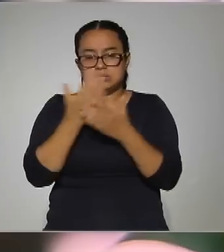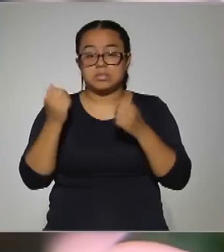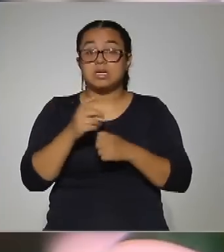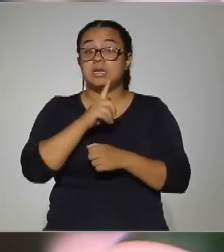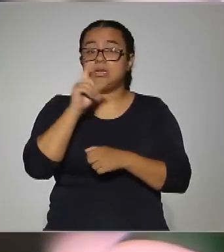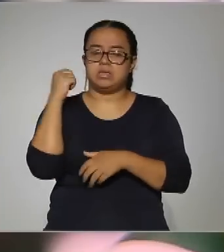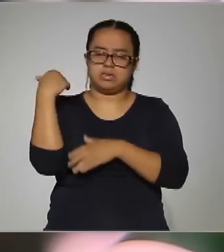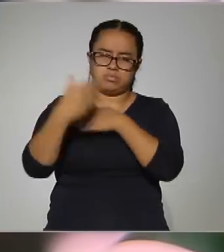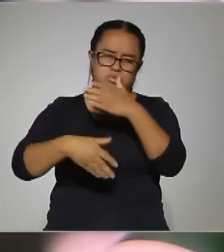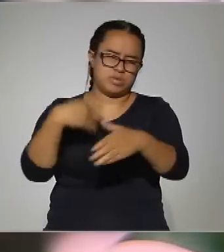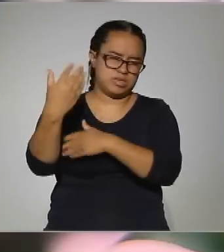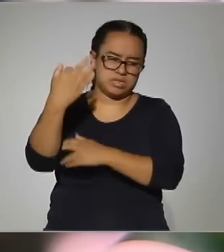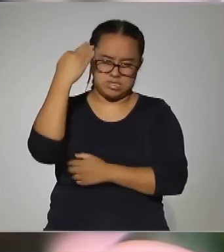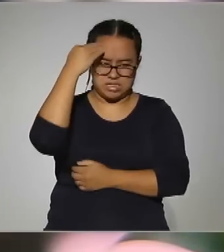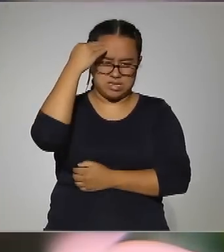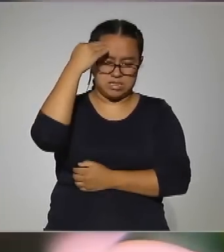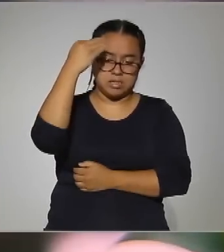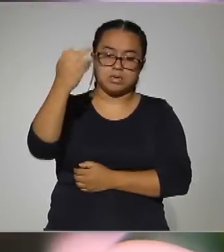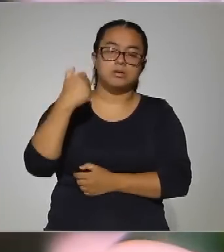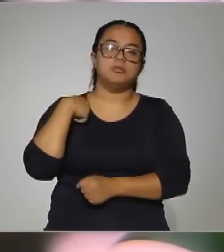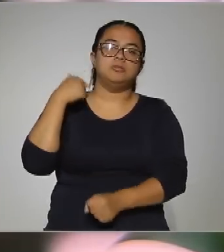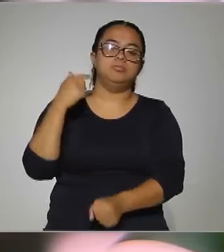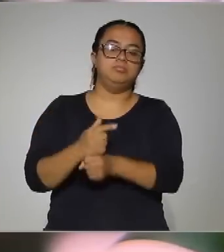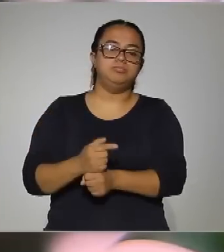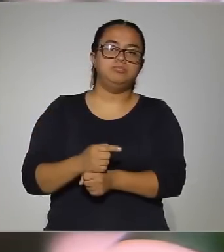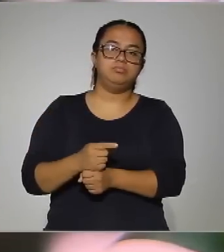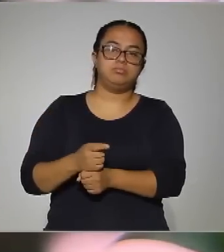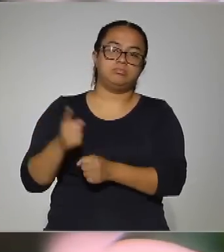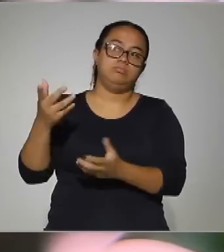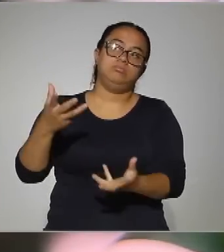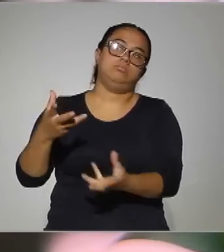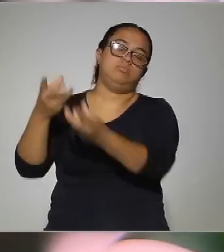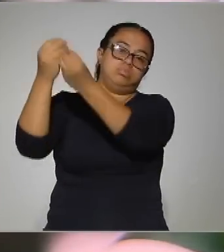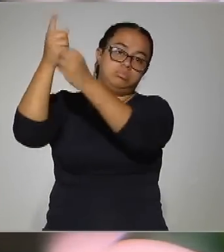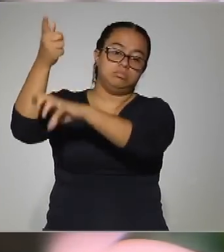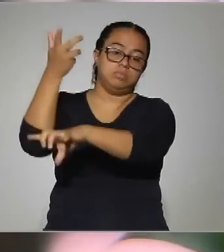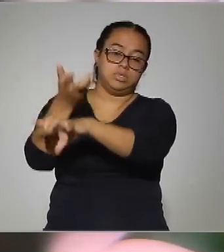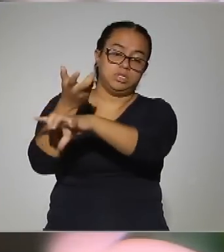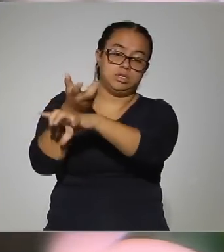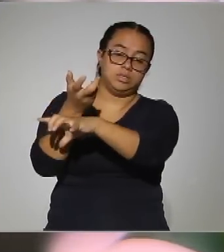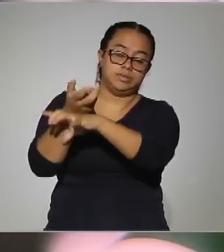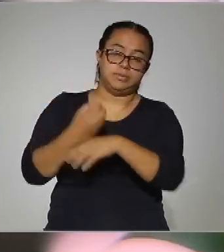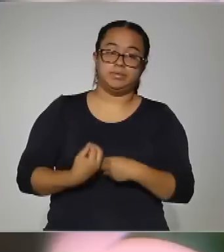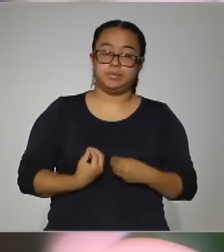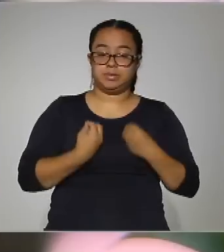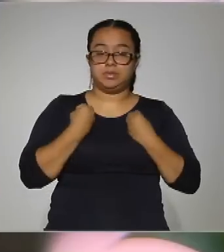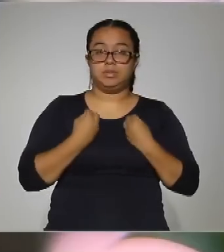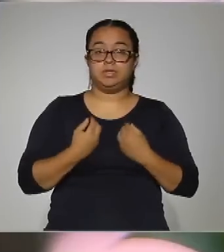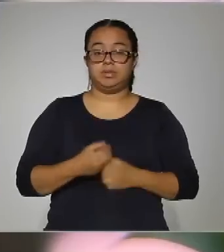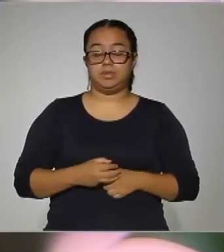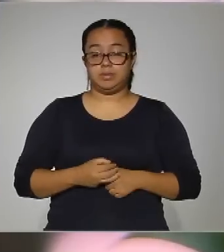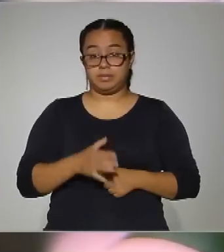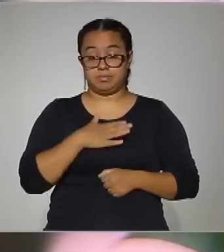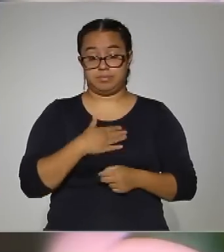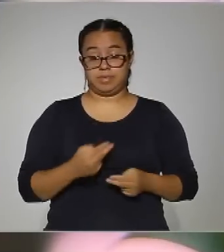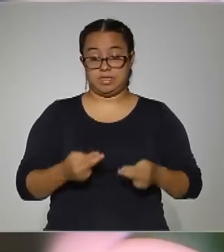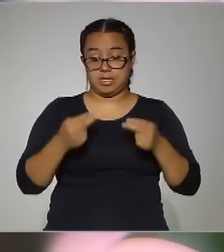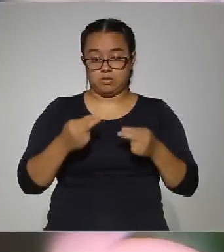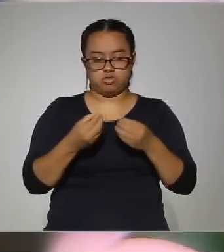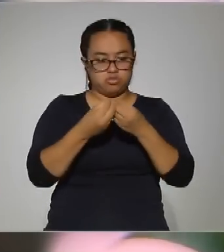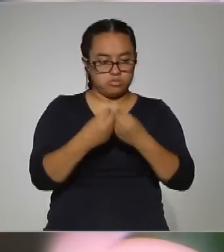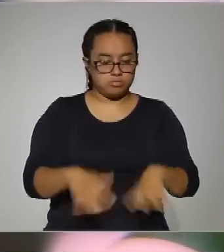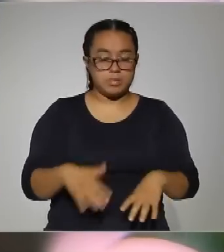el tiempo me enteré de que pues, se los había llevado a Estados Unidos. Perdí negocio,